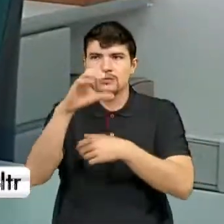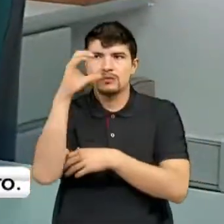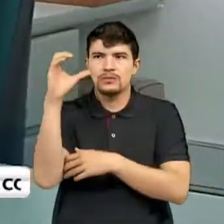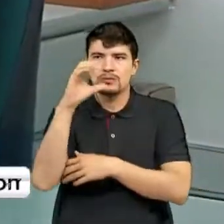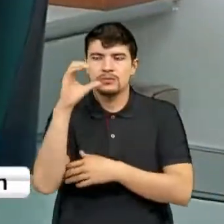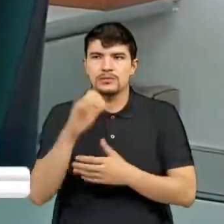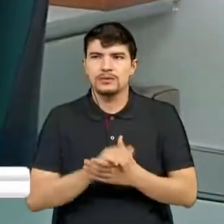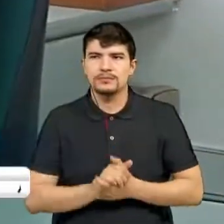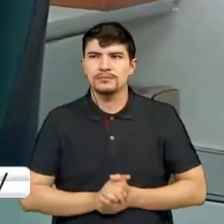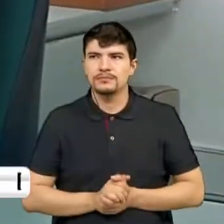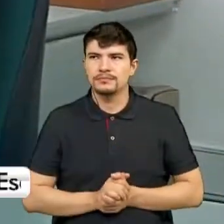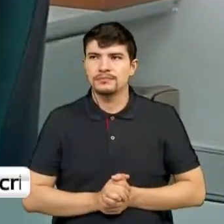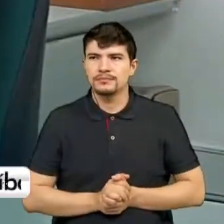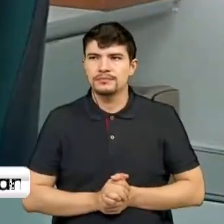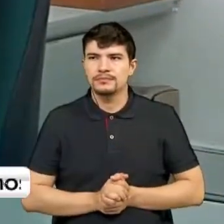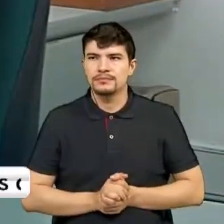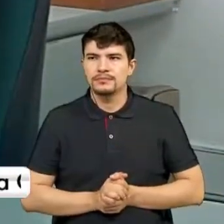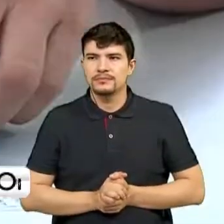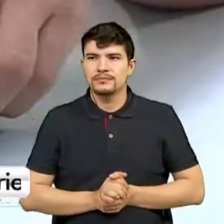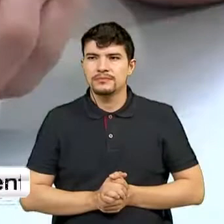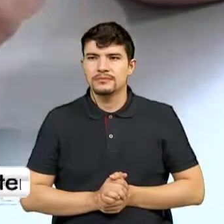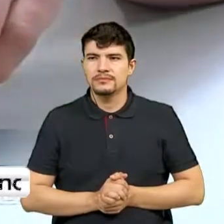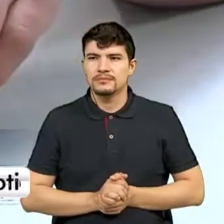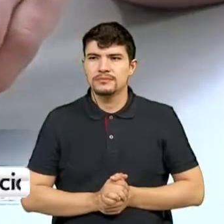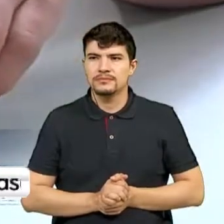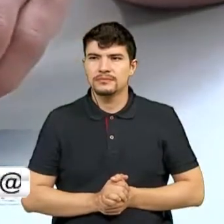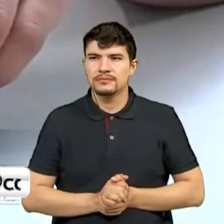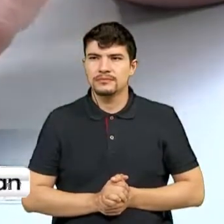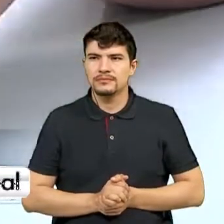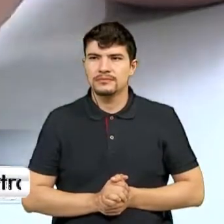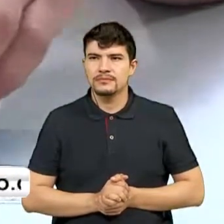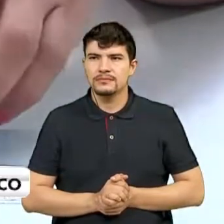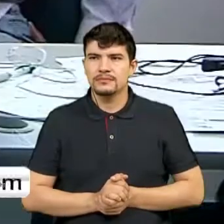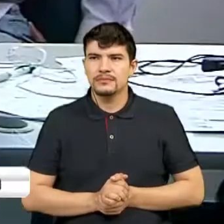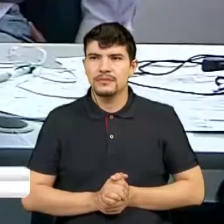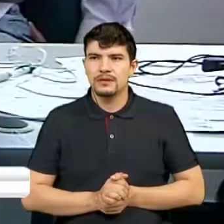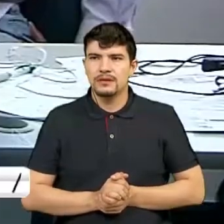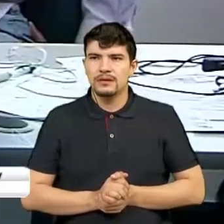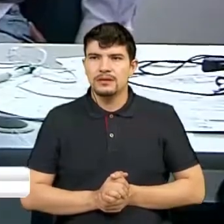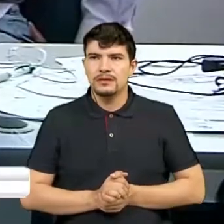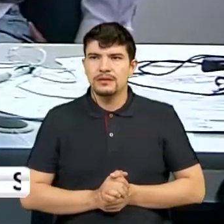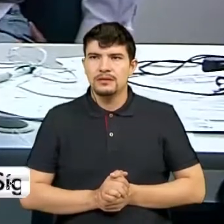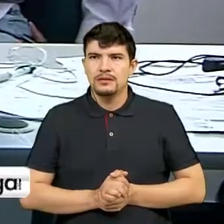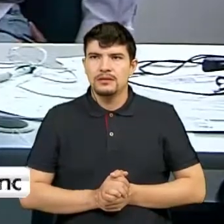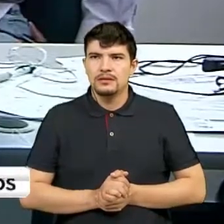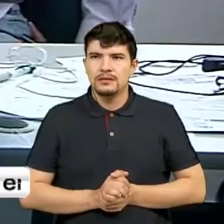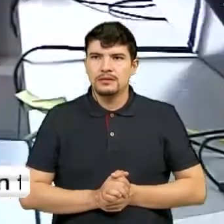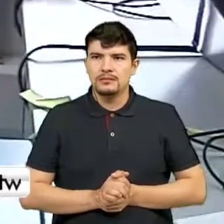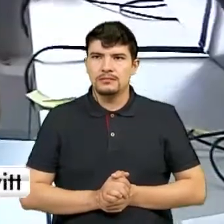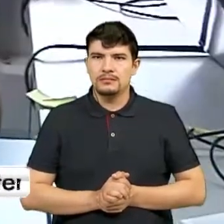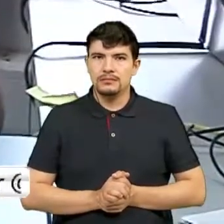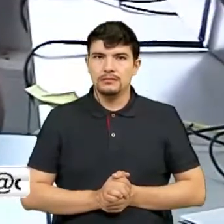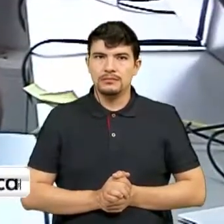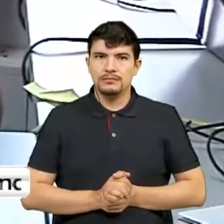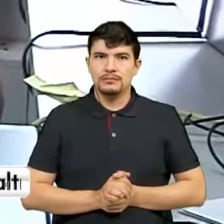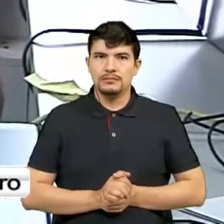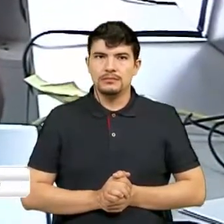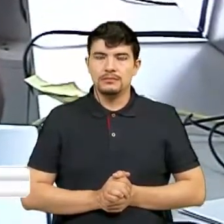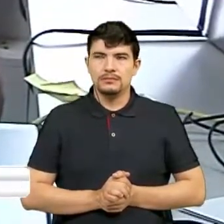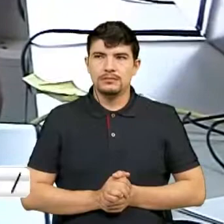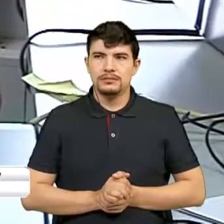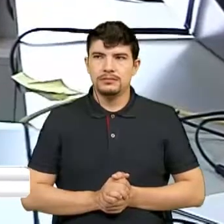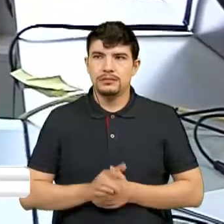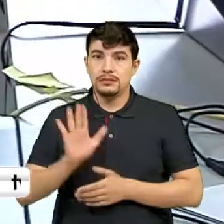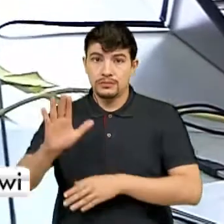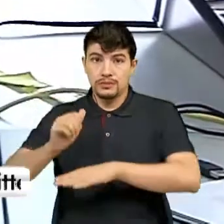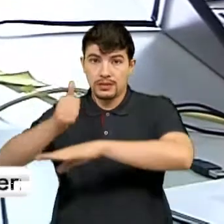contempla cambiar lo que estaba establecido en la ley 789 del año 2002, donde se pagaba horas extras a partir de las 10 de la noche para el gerente de Aguas Capital,